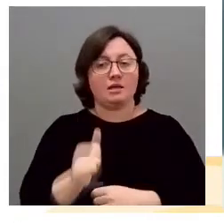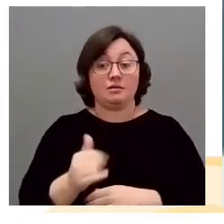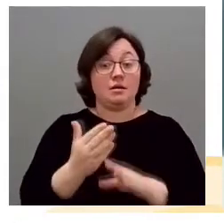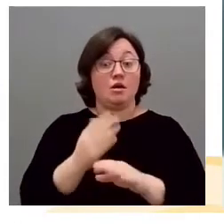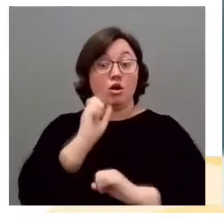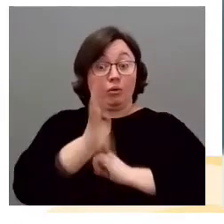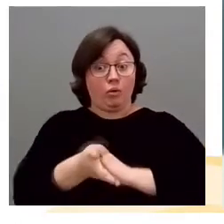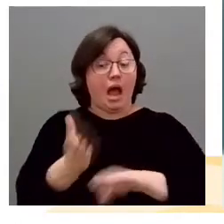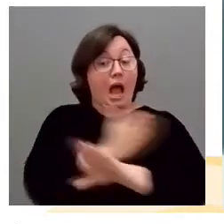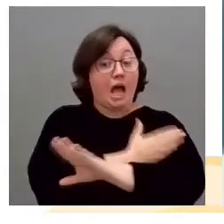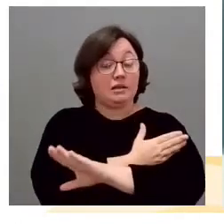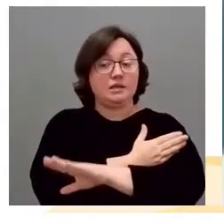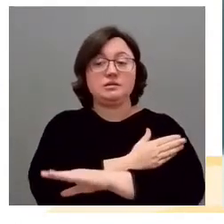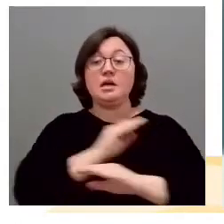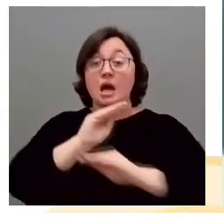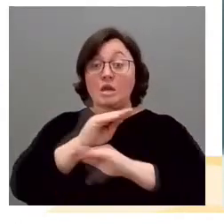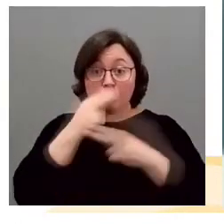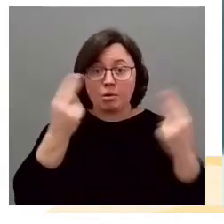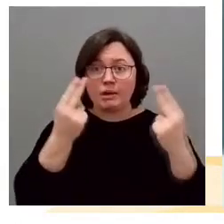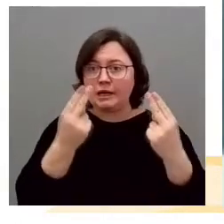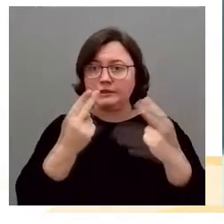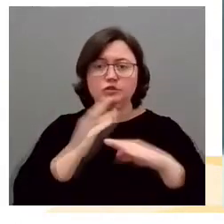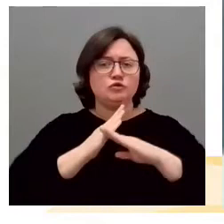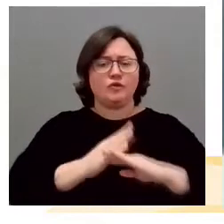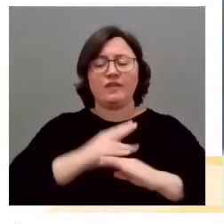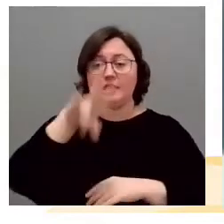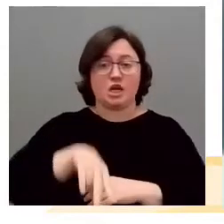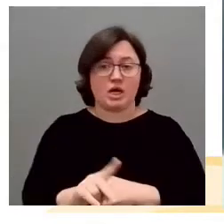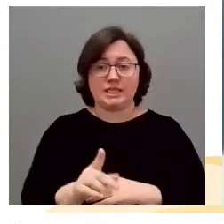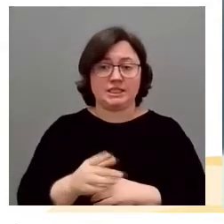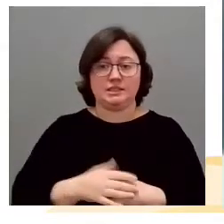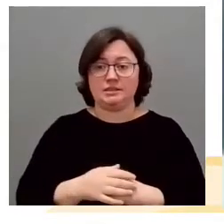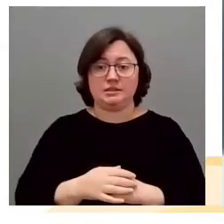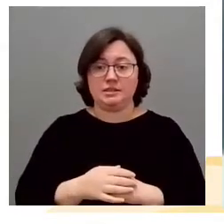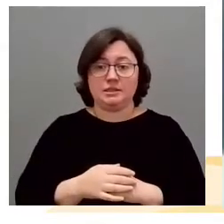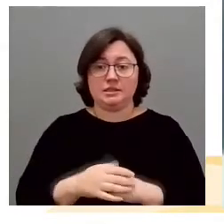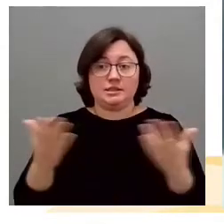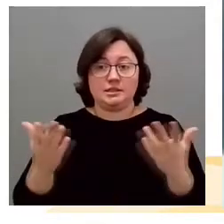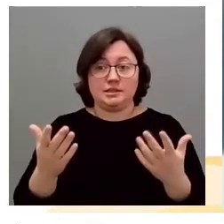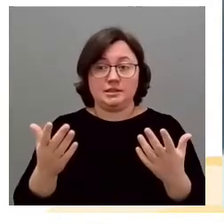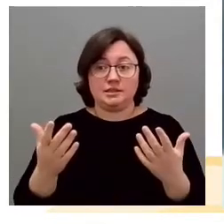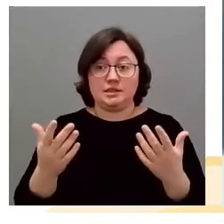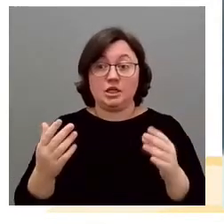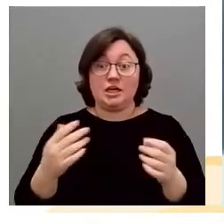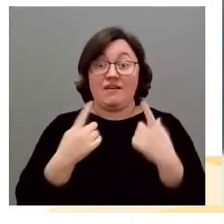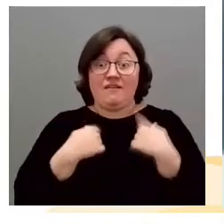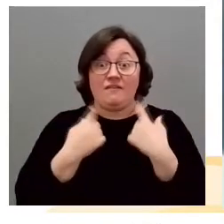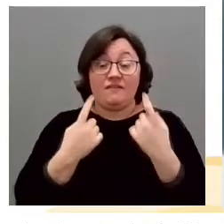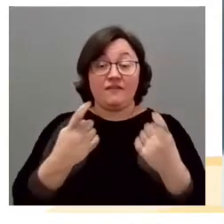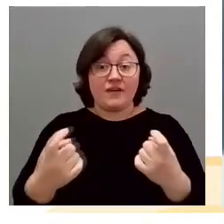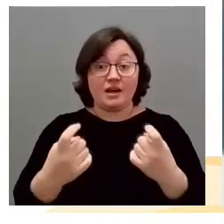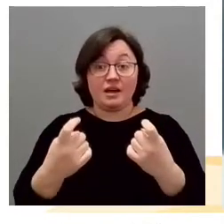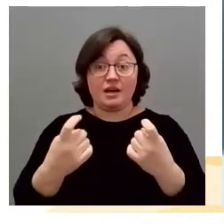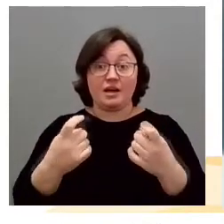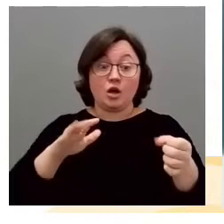ayudas públicas no llegaban a pagar ni la mitad de lo